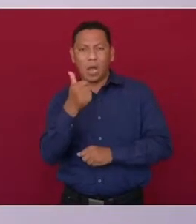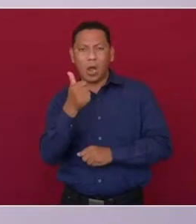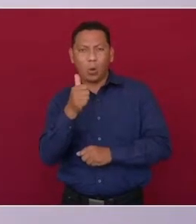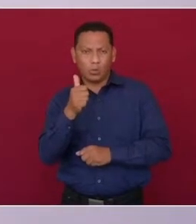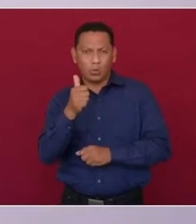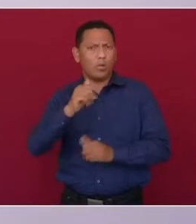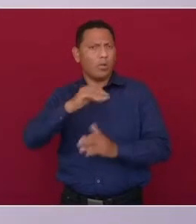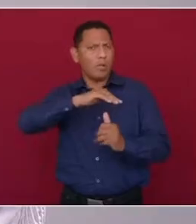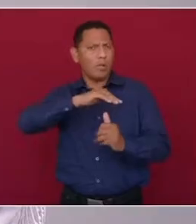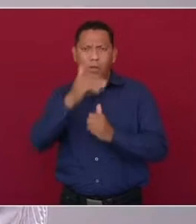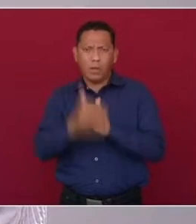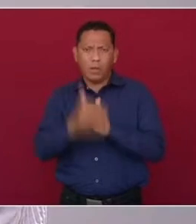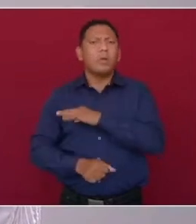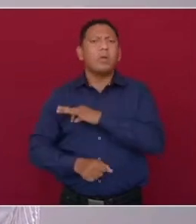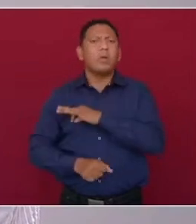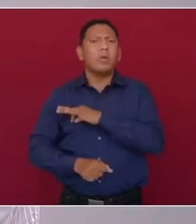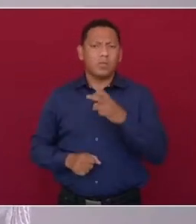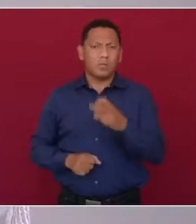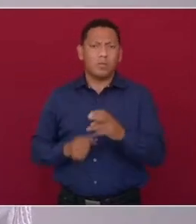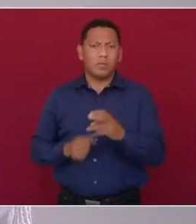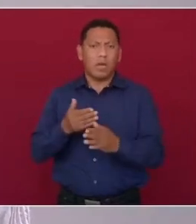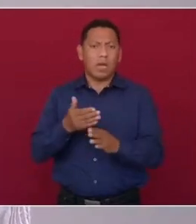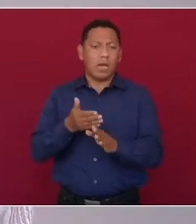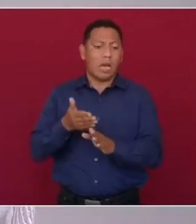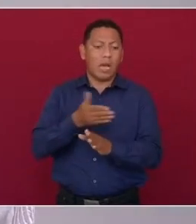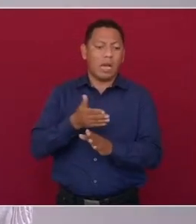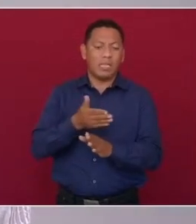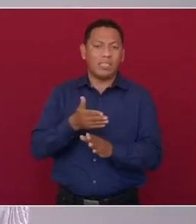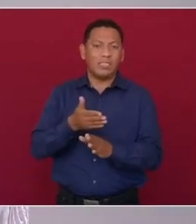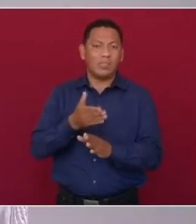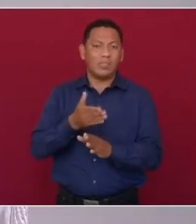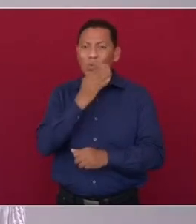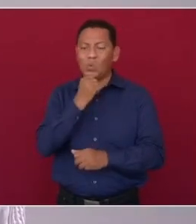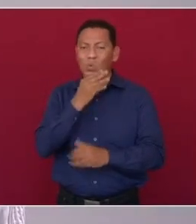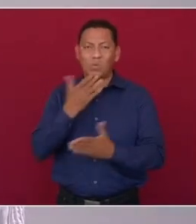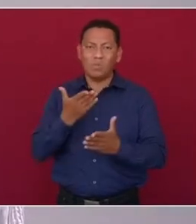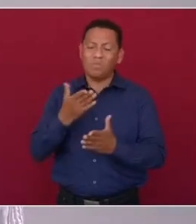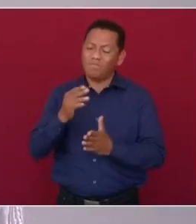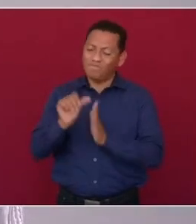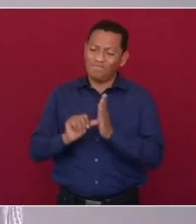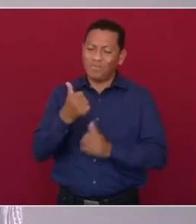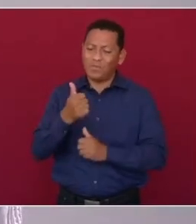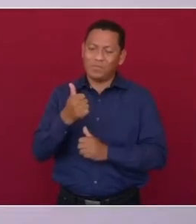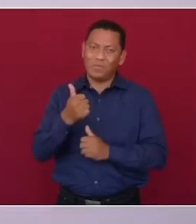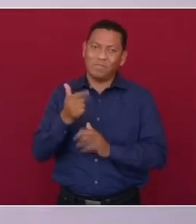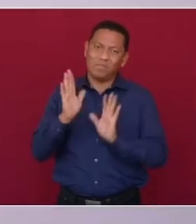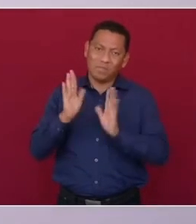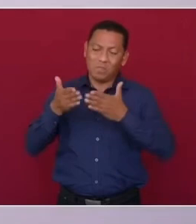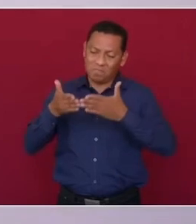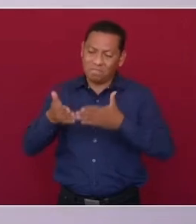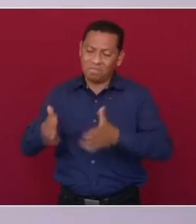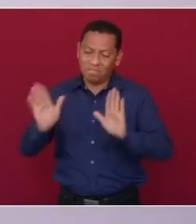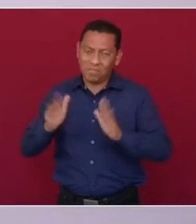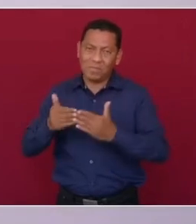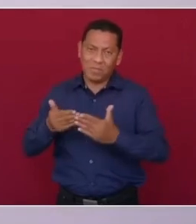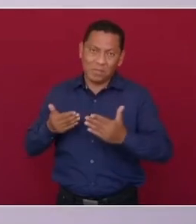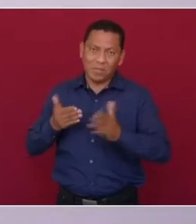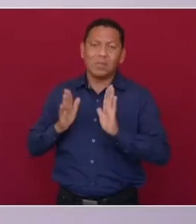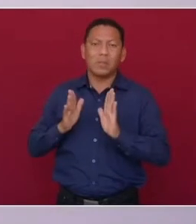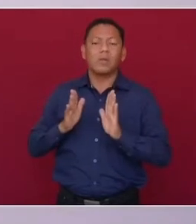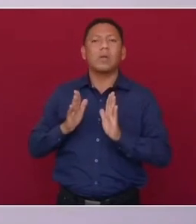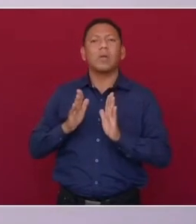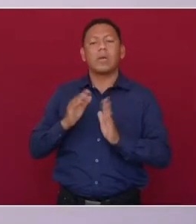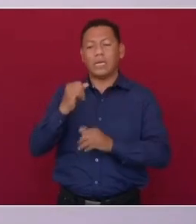aunque vamos a estar buscando adelantar la inauguración. En agosto